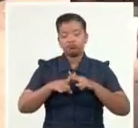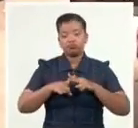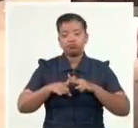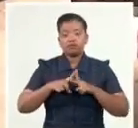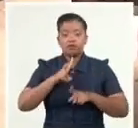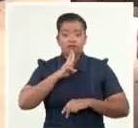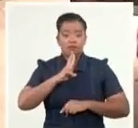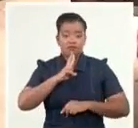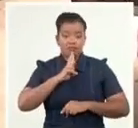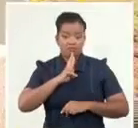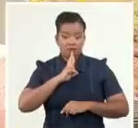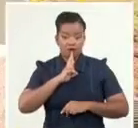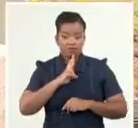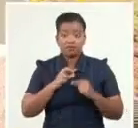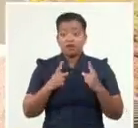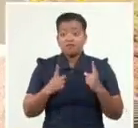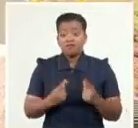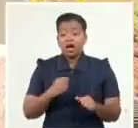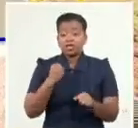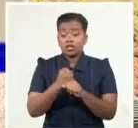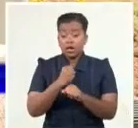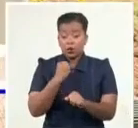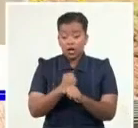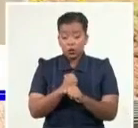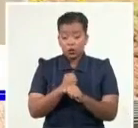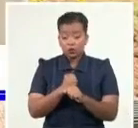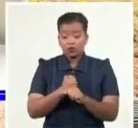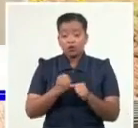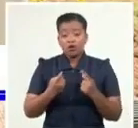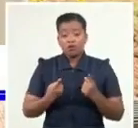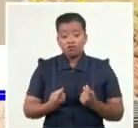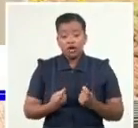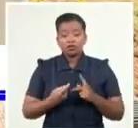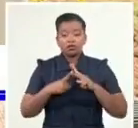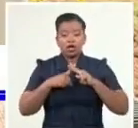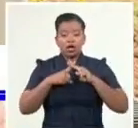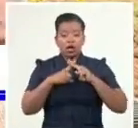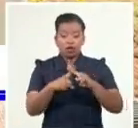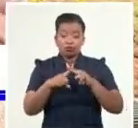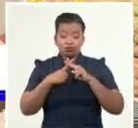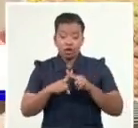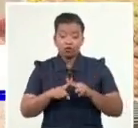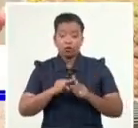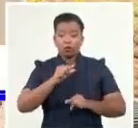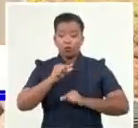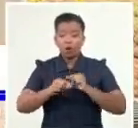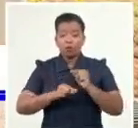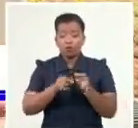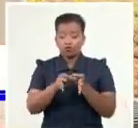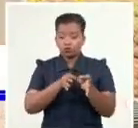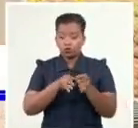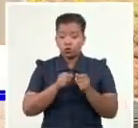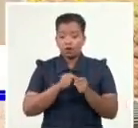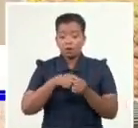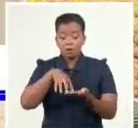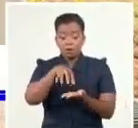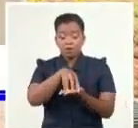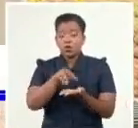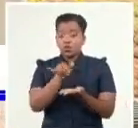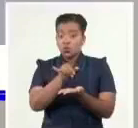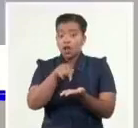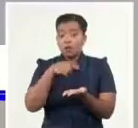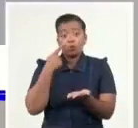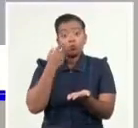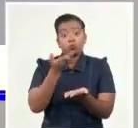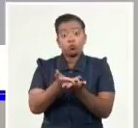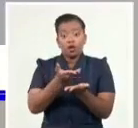acciones que hay que realizar, hay que ir ajustando a partir de la puesta en marcha. Esta planta también está en puesta en marcha en estos momentos,